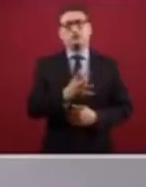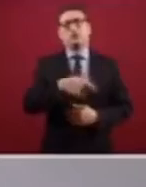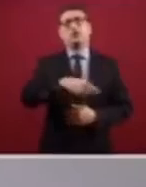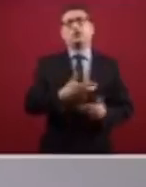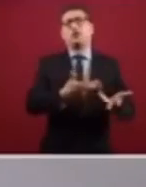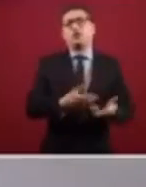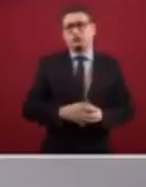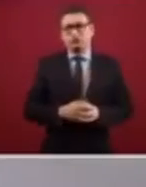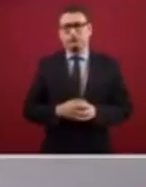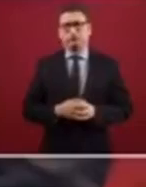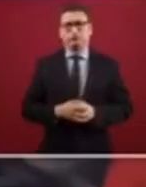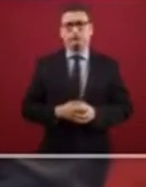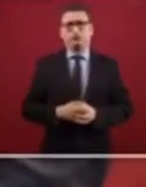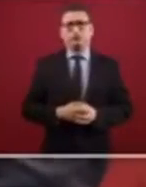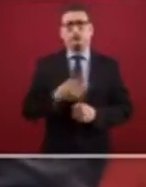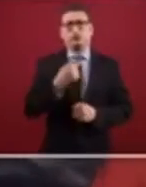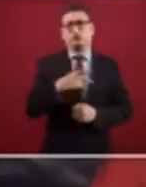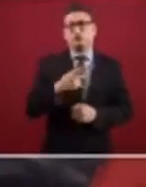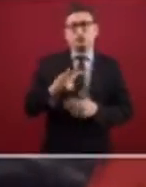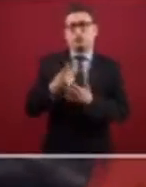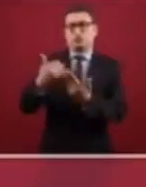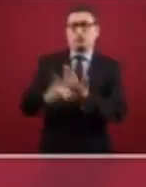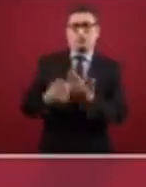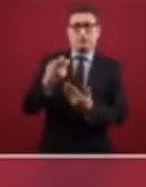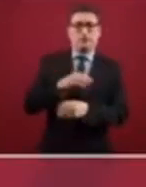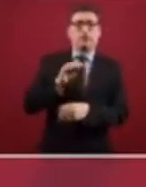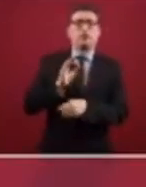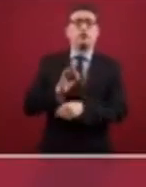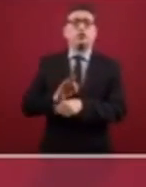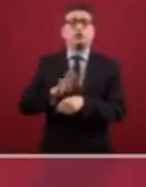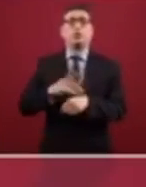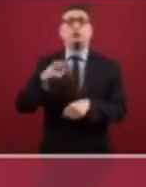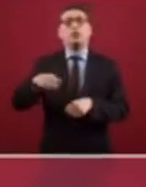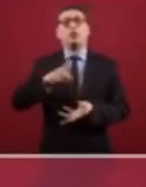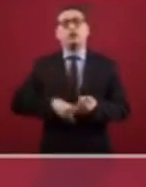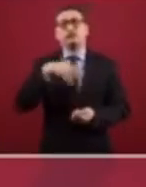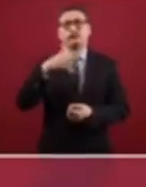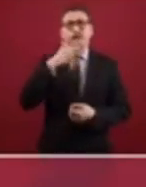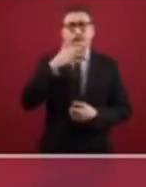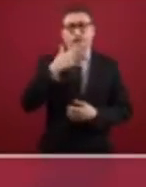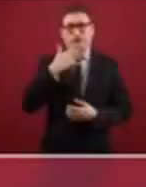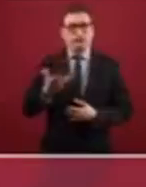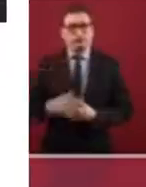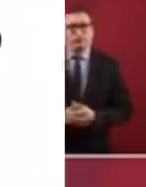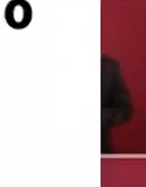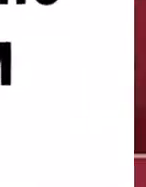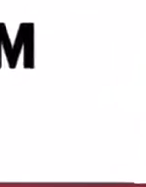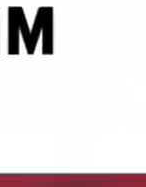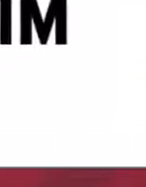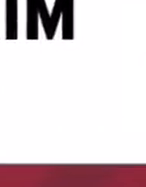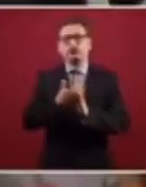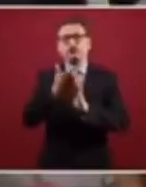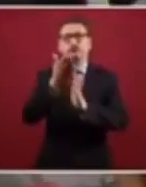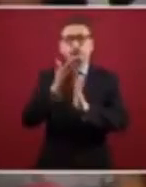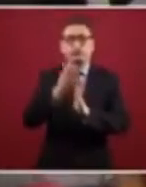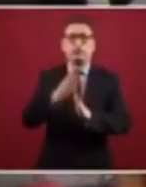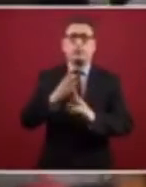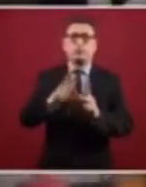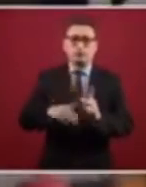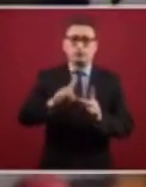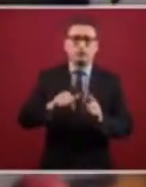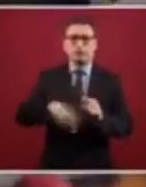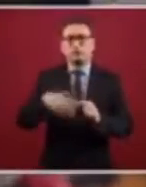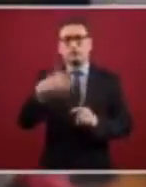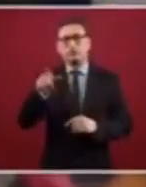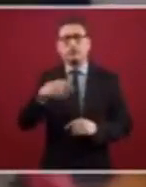defendiendo un proyecto caracterizado por la corrupción. Es un monumento a la corrupción. Están pidiendo que ya la